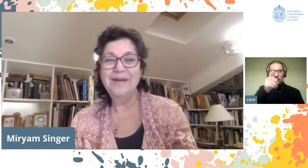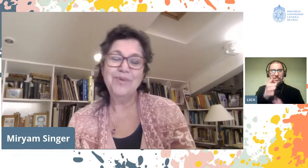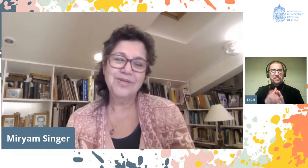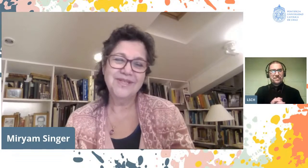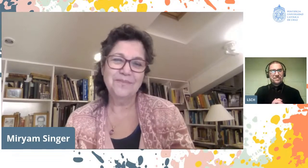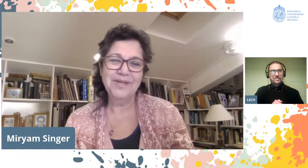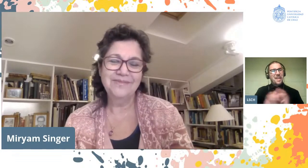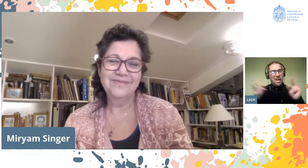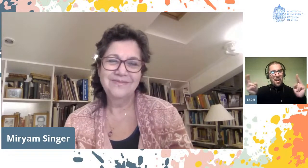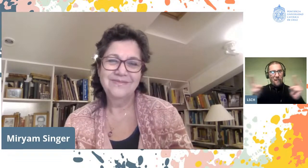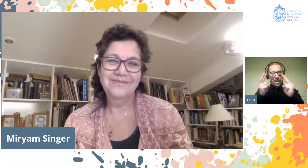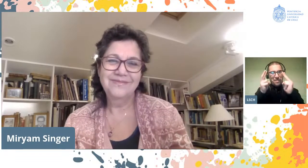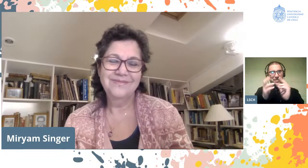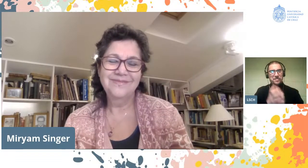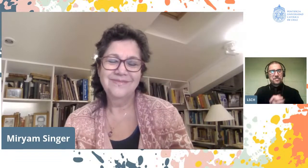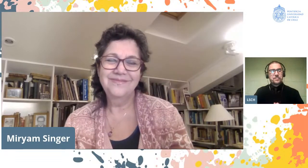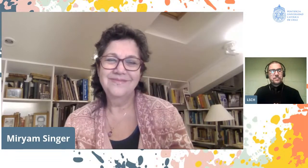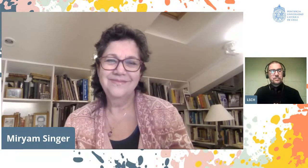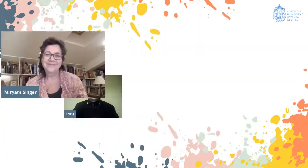Hasta la próxima.